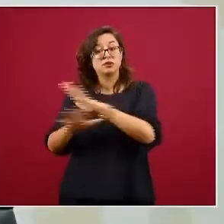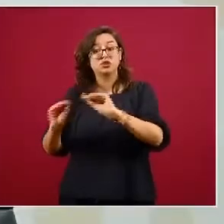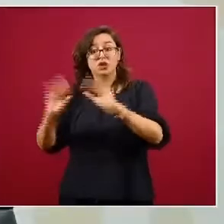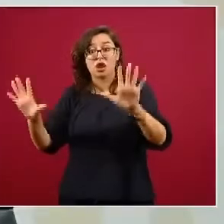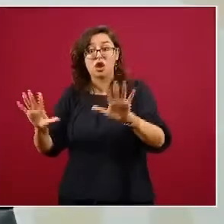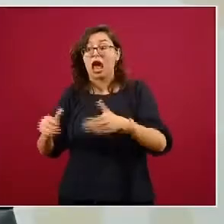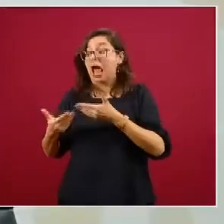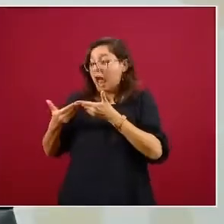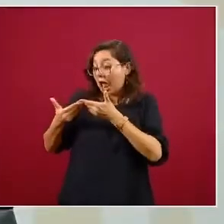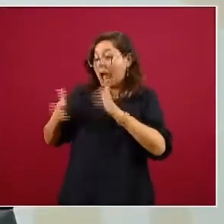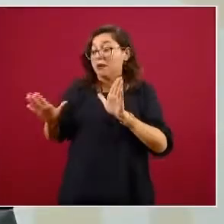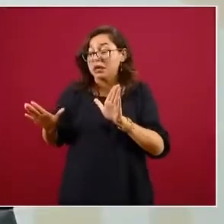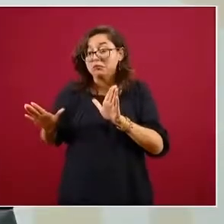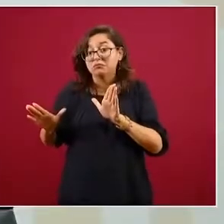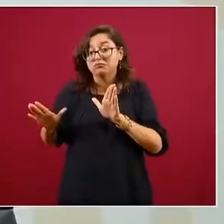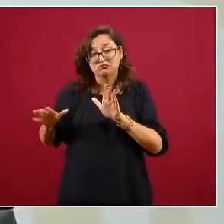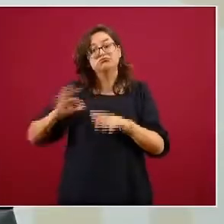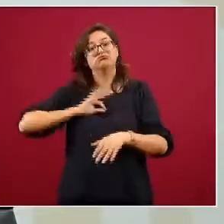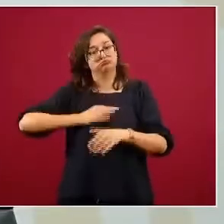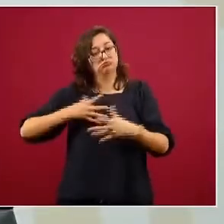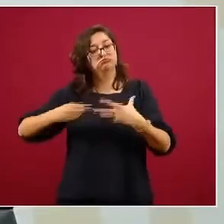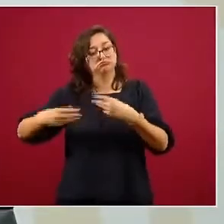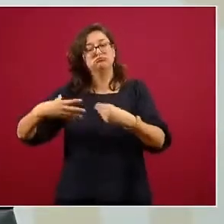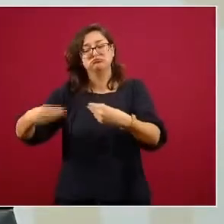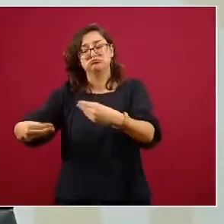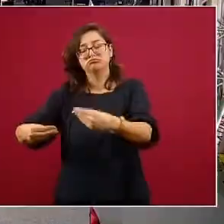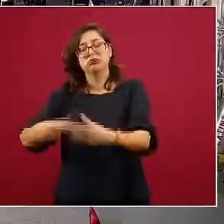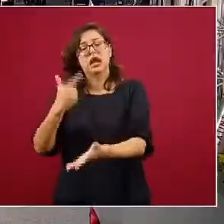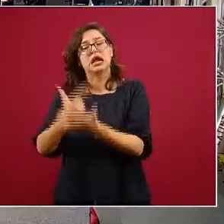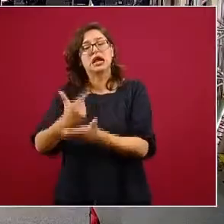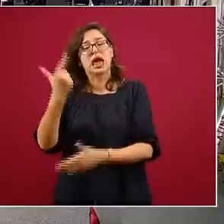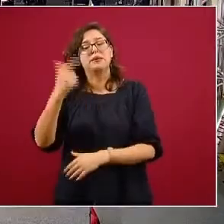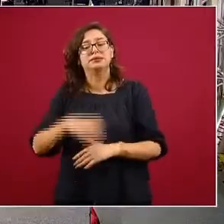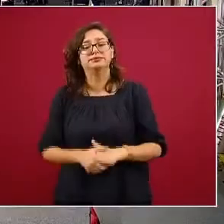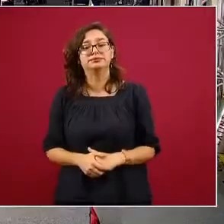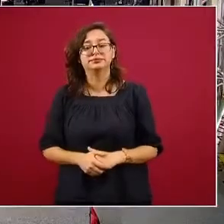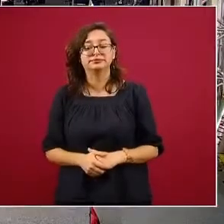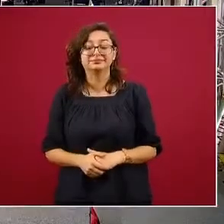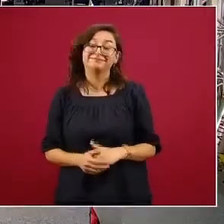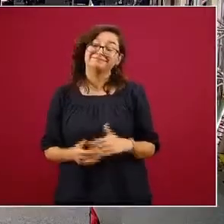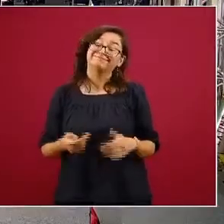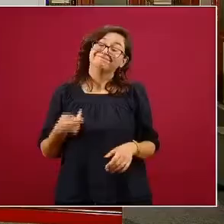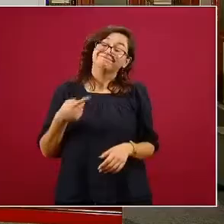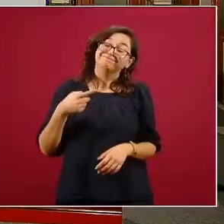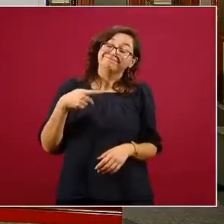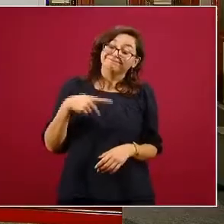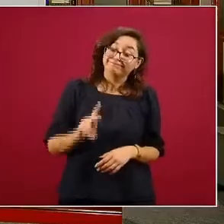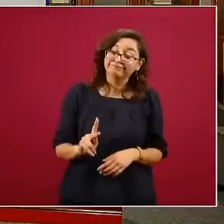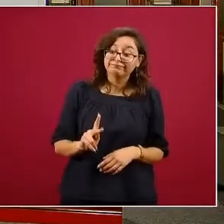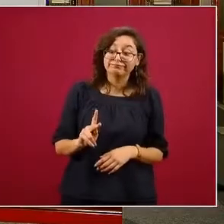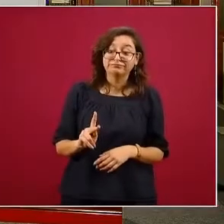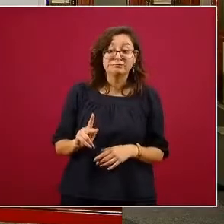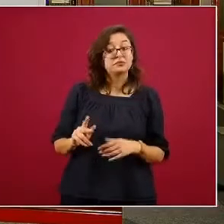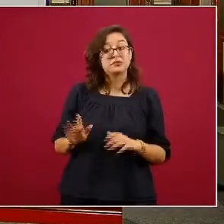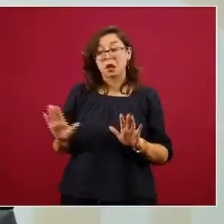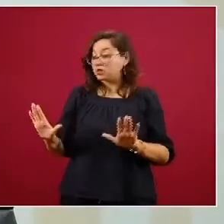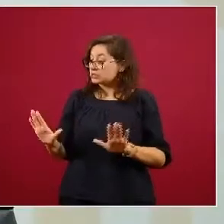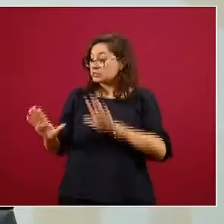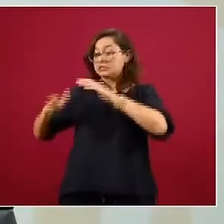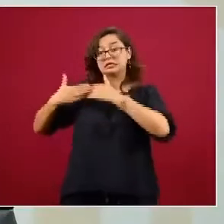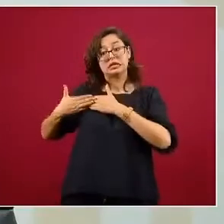abre, hay riesgo de rebrotes. Pero en el mismo sentido de lo que comentábamos hace rato, si no se